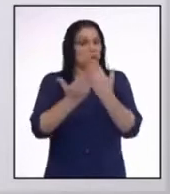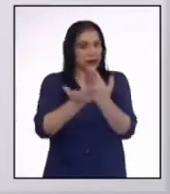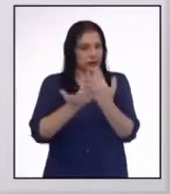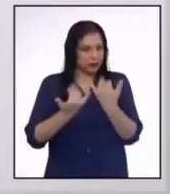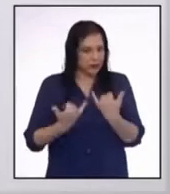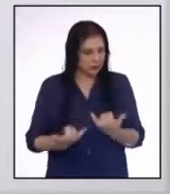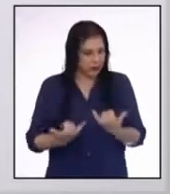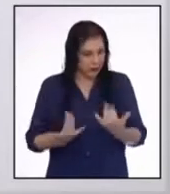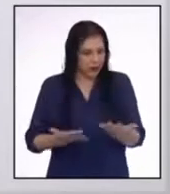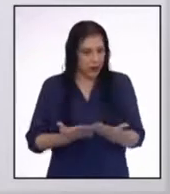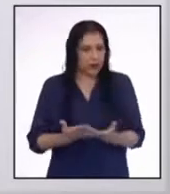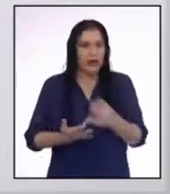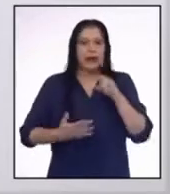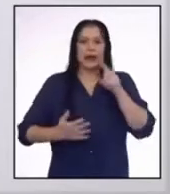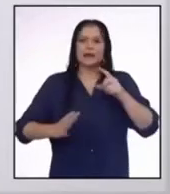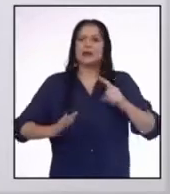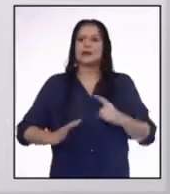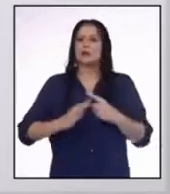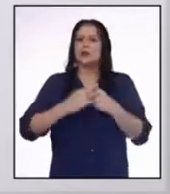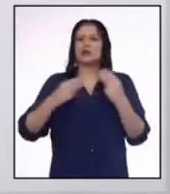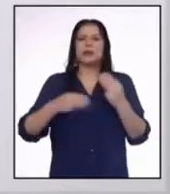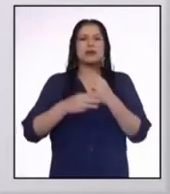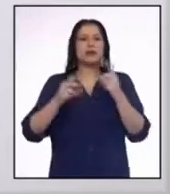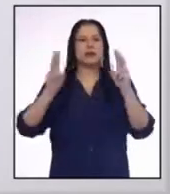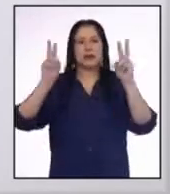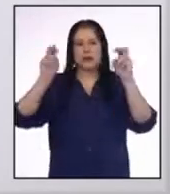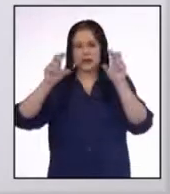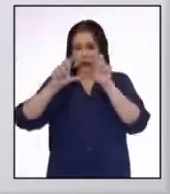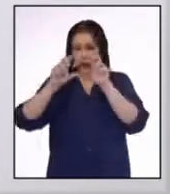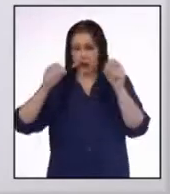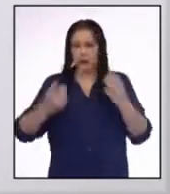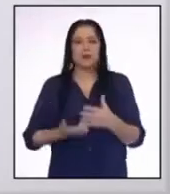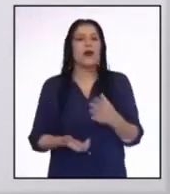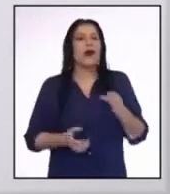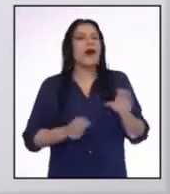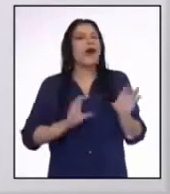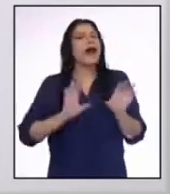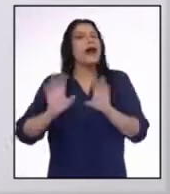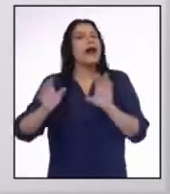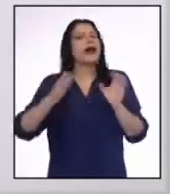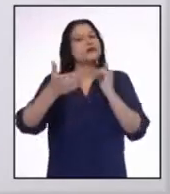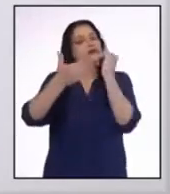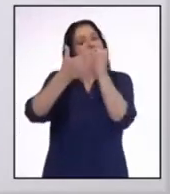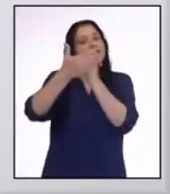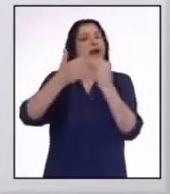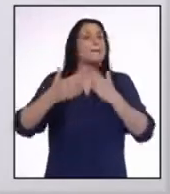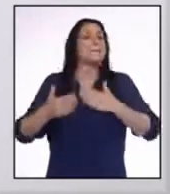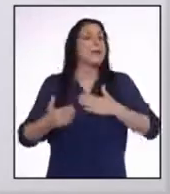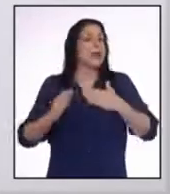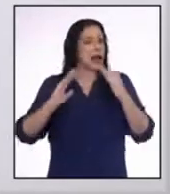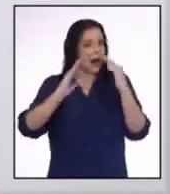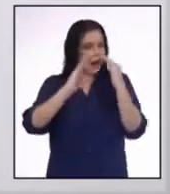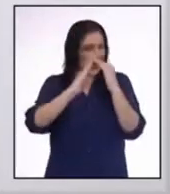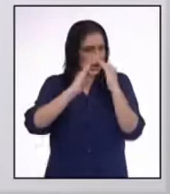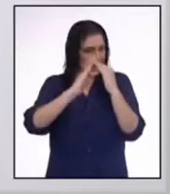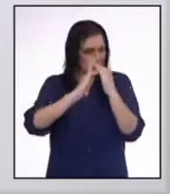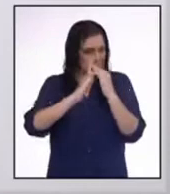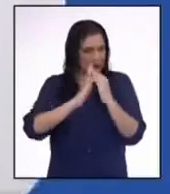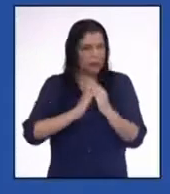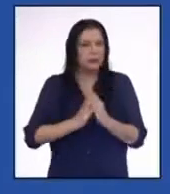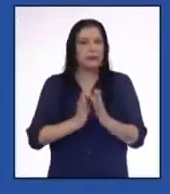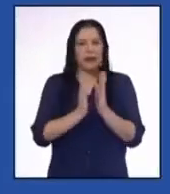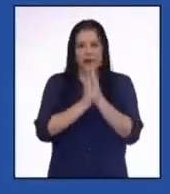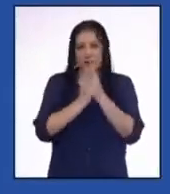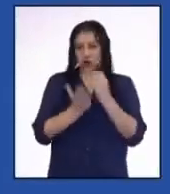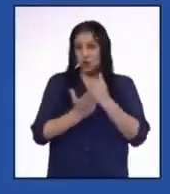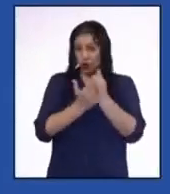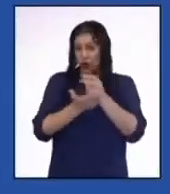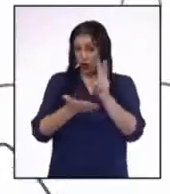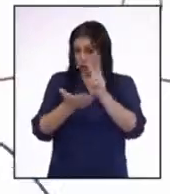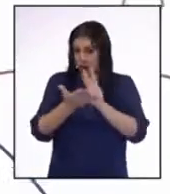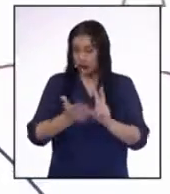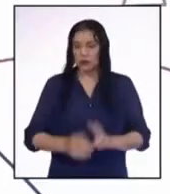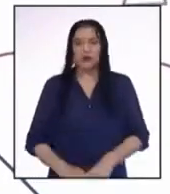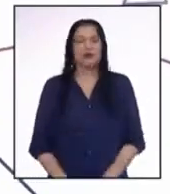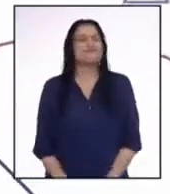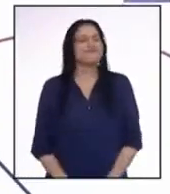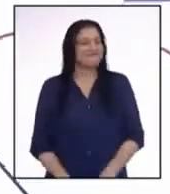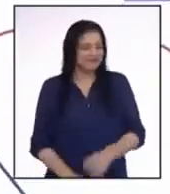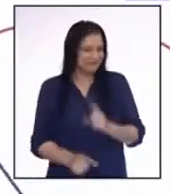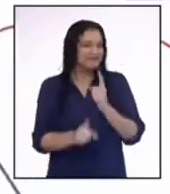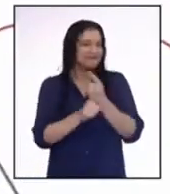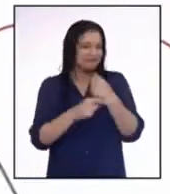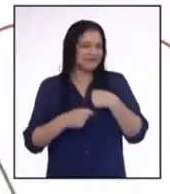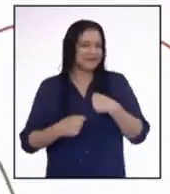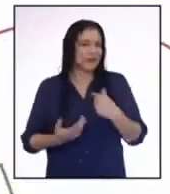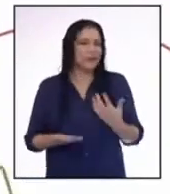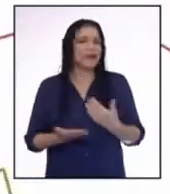hoy. Esta situación se denomina construyendo el plano de mi casa. ¿Me ayudan con la lectura? Sí,